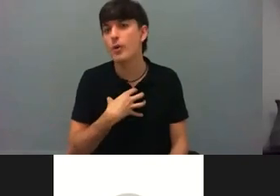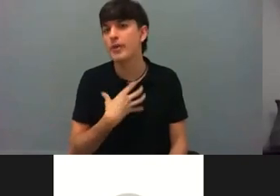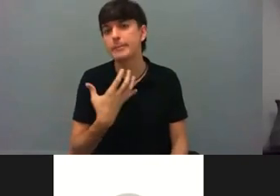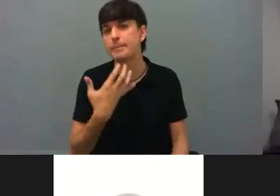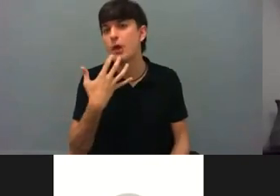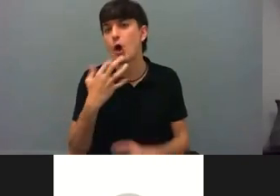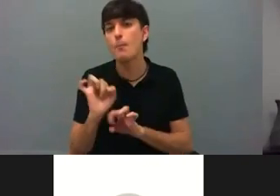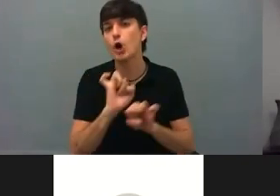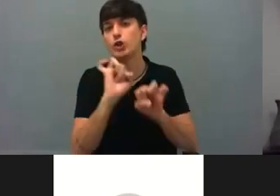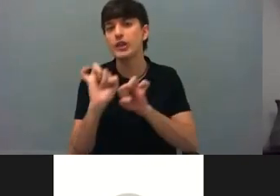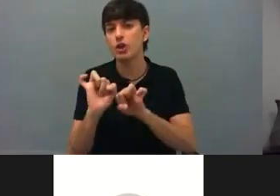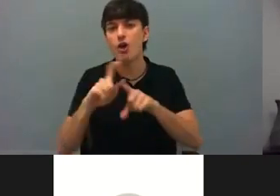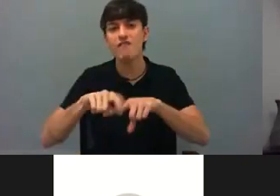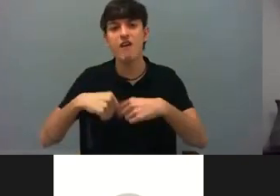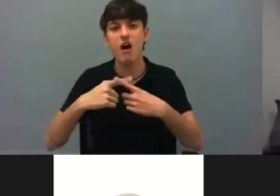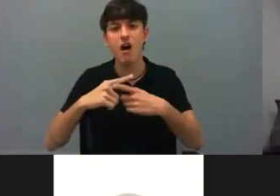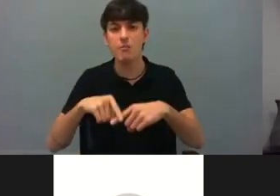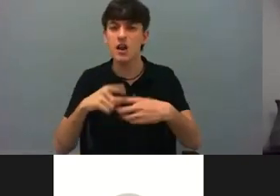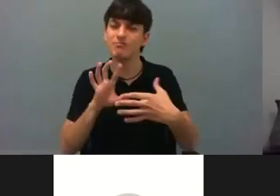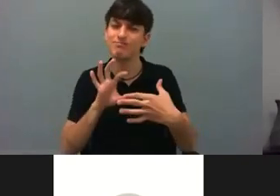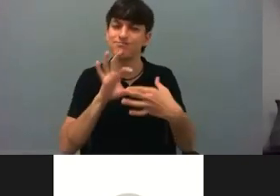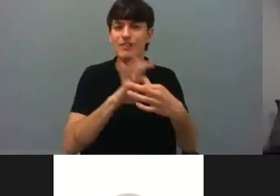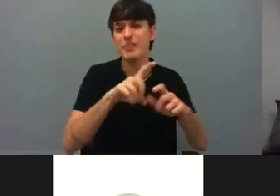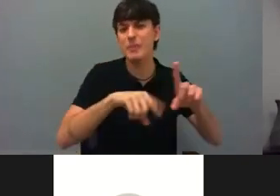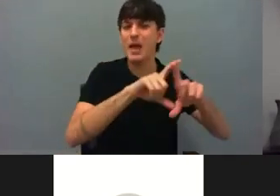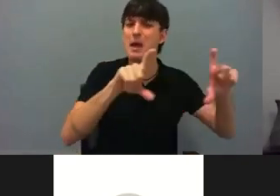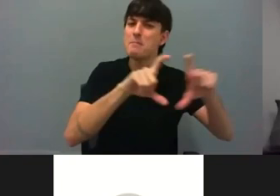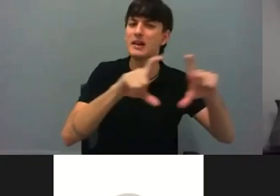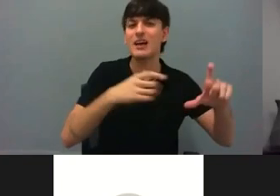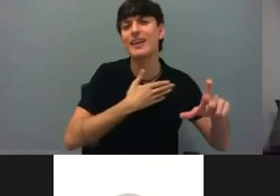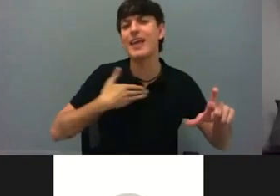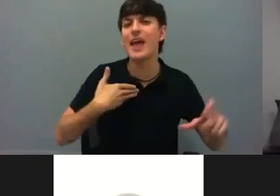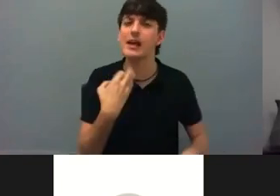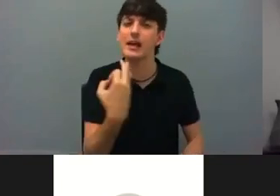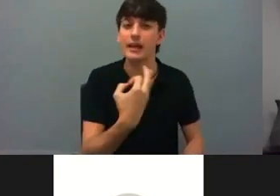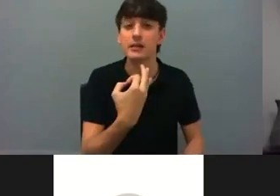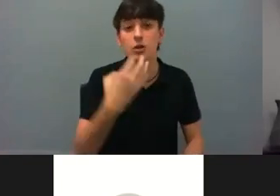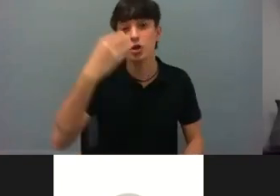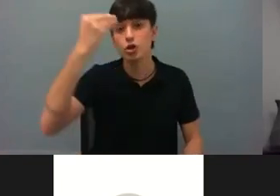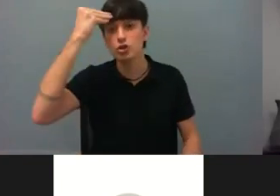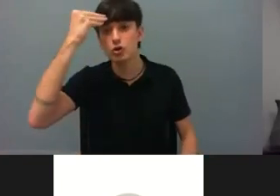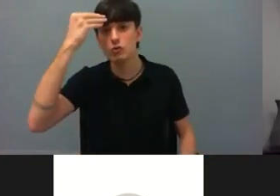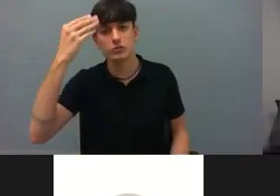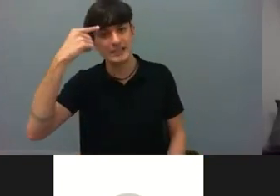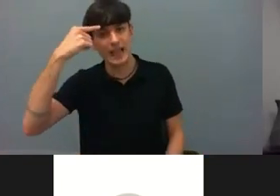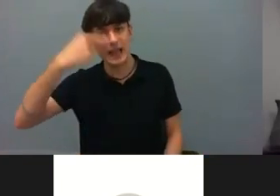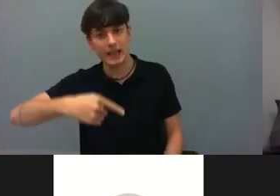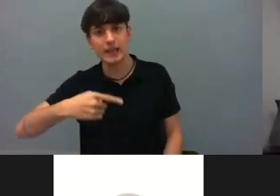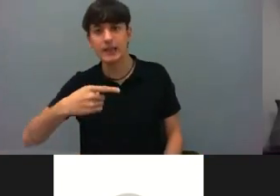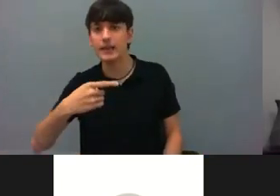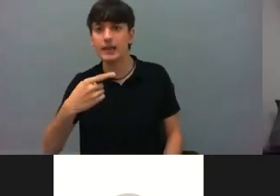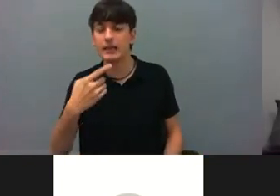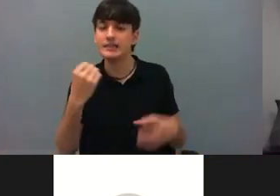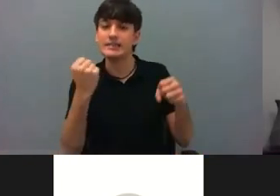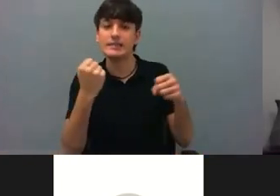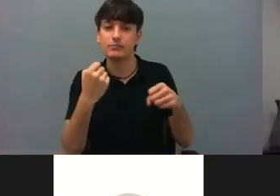protección familiar dependa de la voluntad empresarial. Yo soy consciente de que en el fondo trabajo